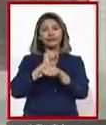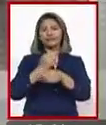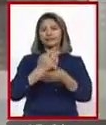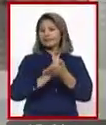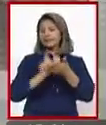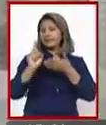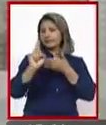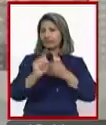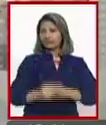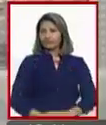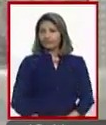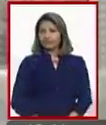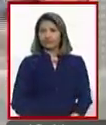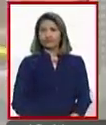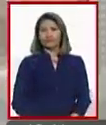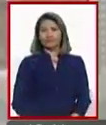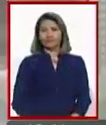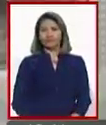fin de semana.